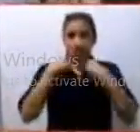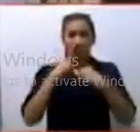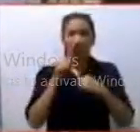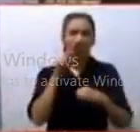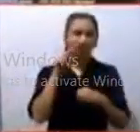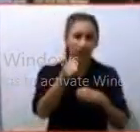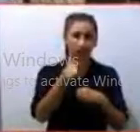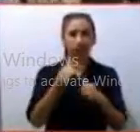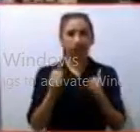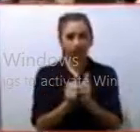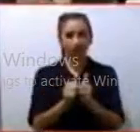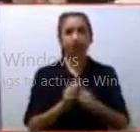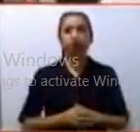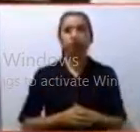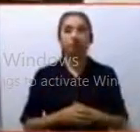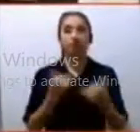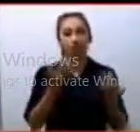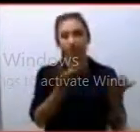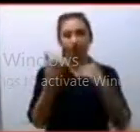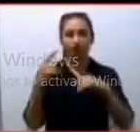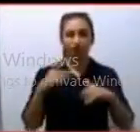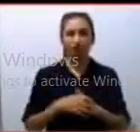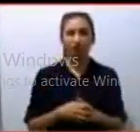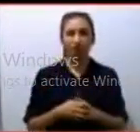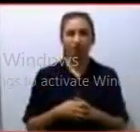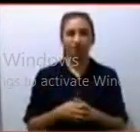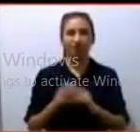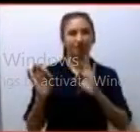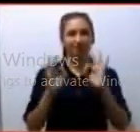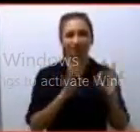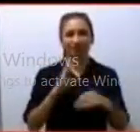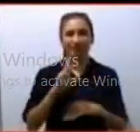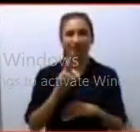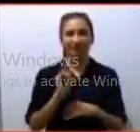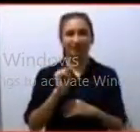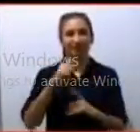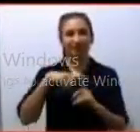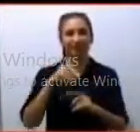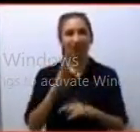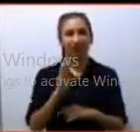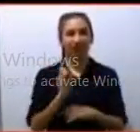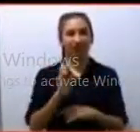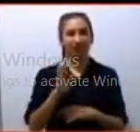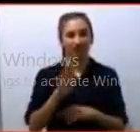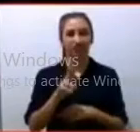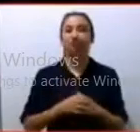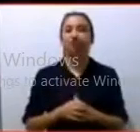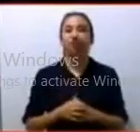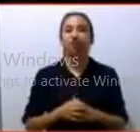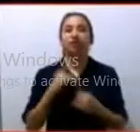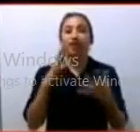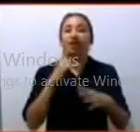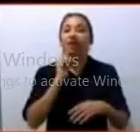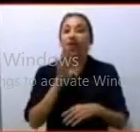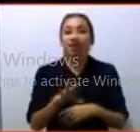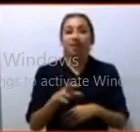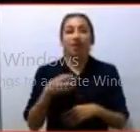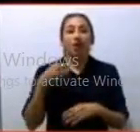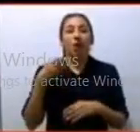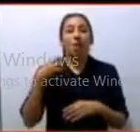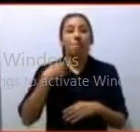y nos vamos rápidamente a estudio. Lo máximo, Christopher, un abrazo para ti. Bueno, ya lo dijo él, Promart. Yo, por